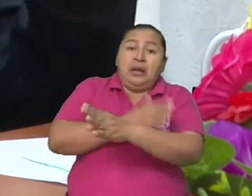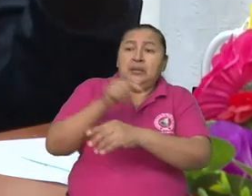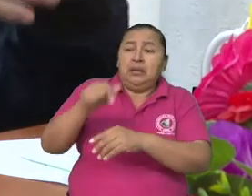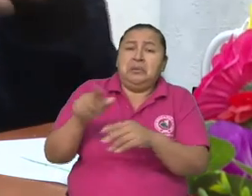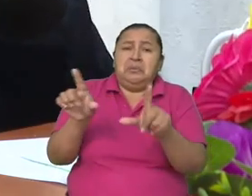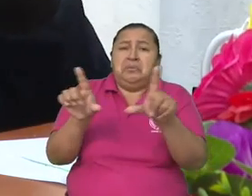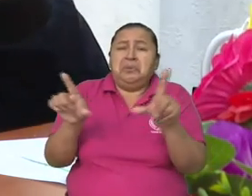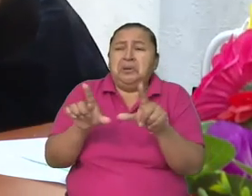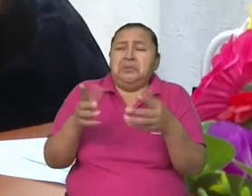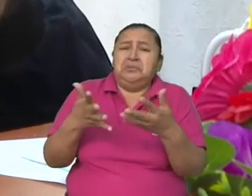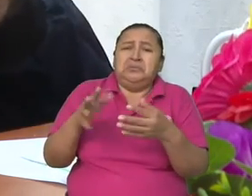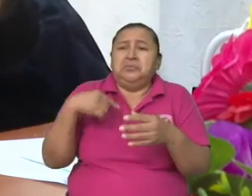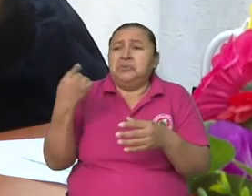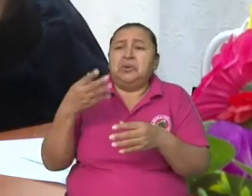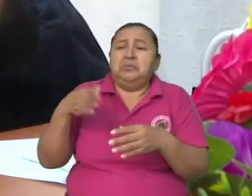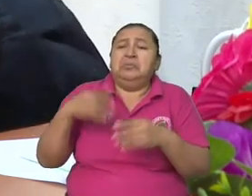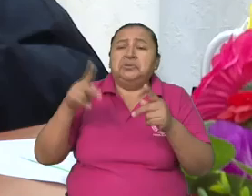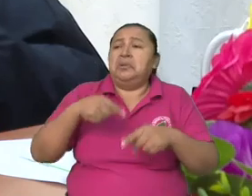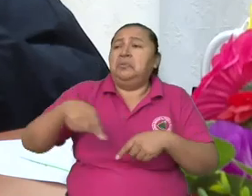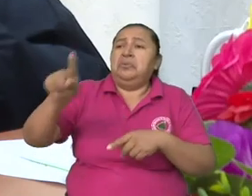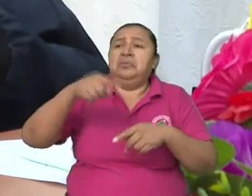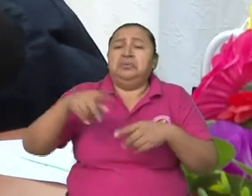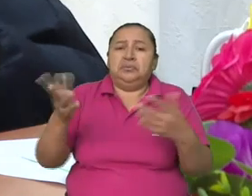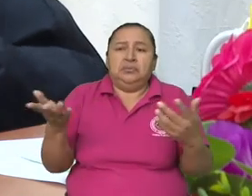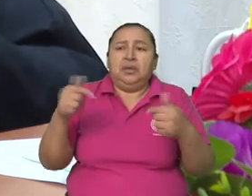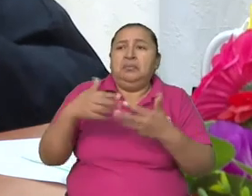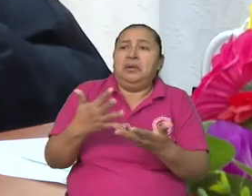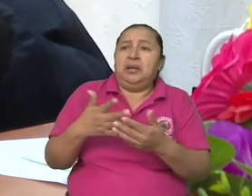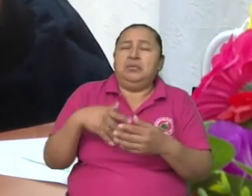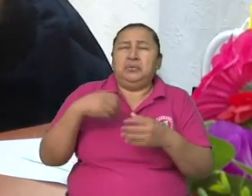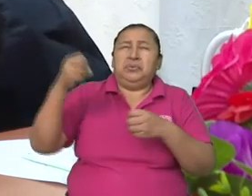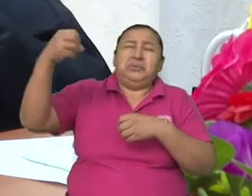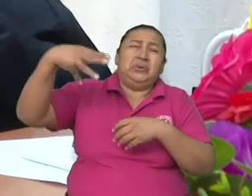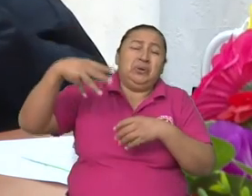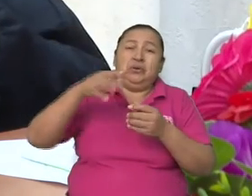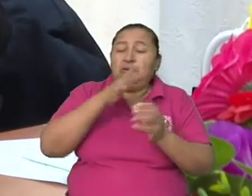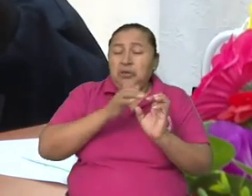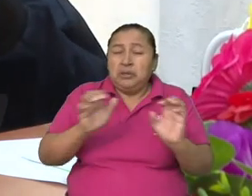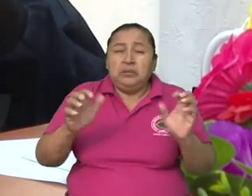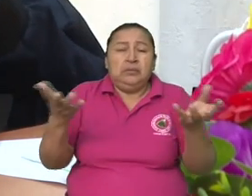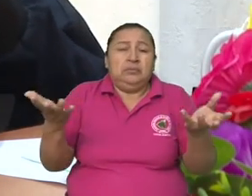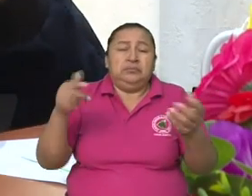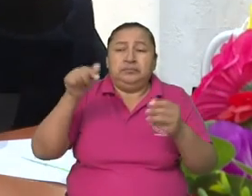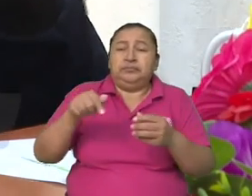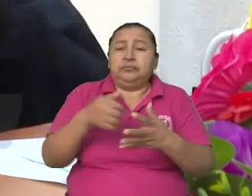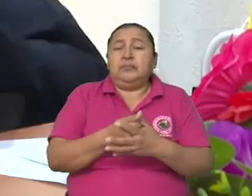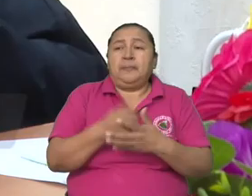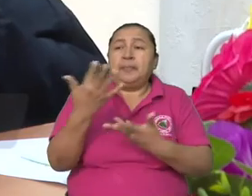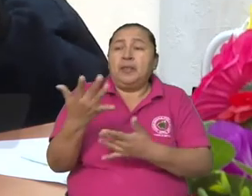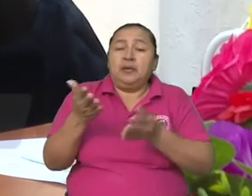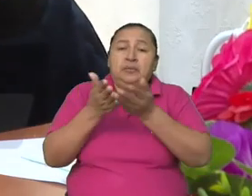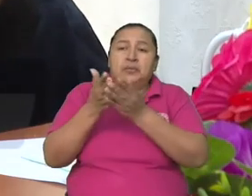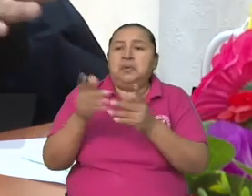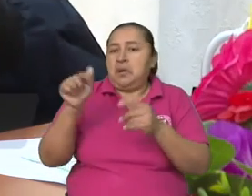lugar que solo pasaba la gente y esperaban en pleno sol con los niños, esperando los